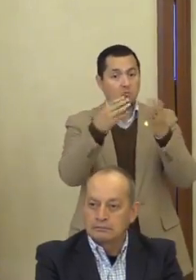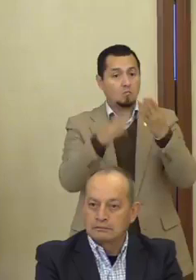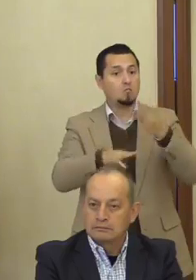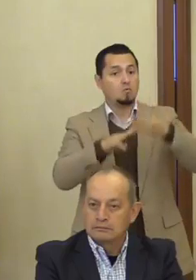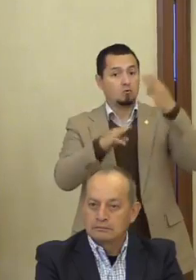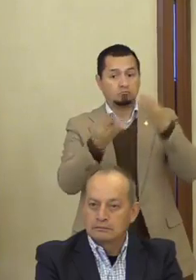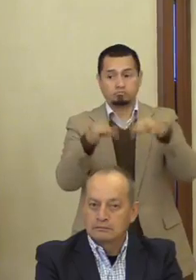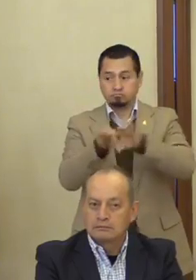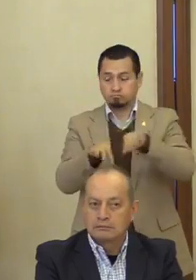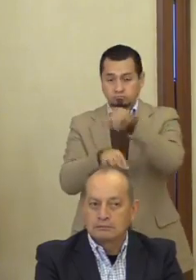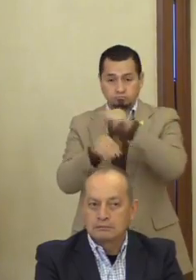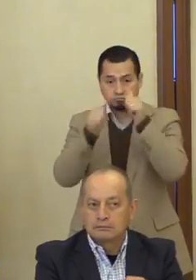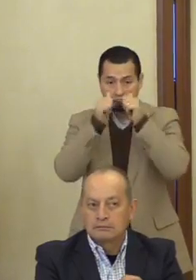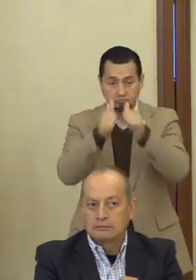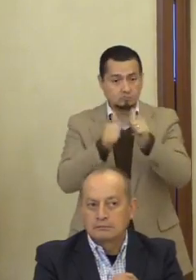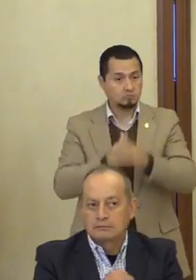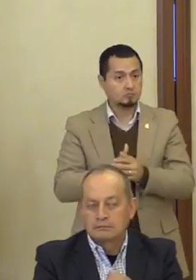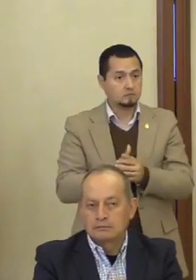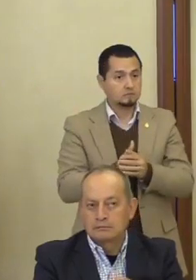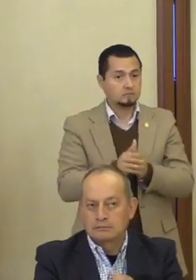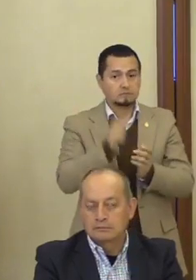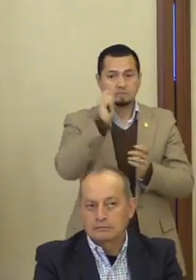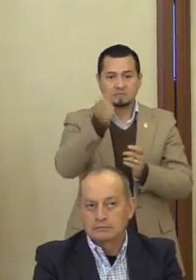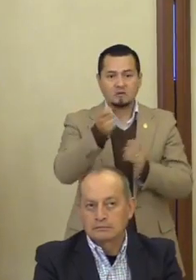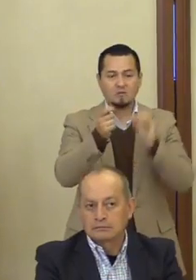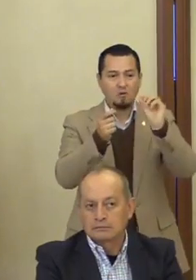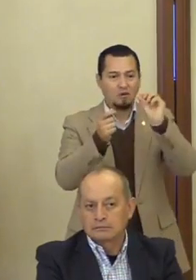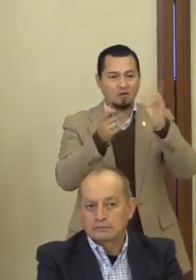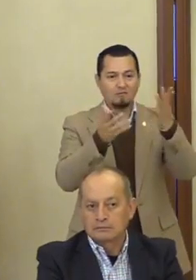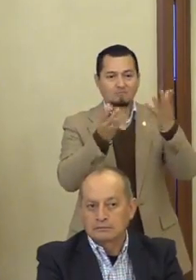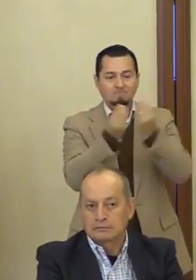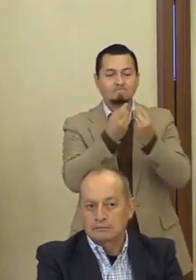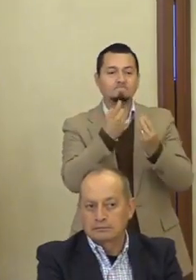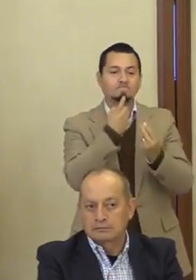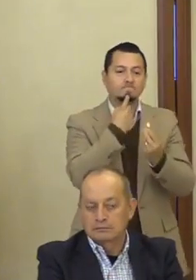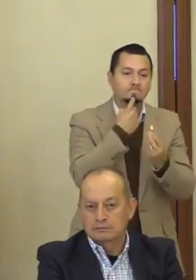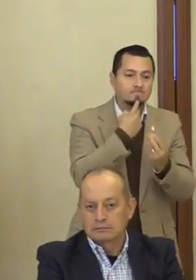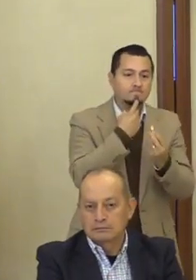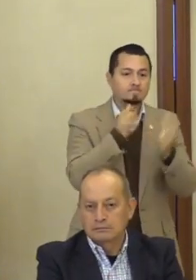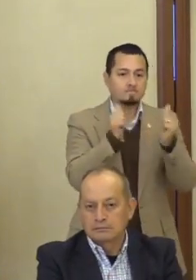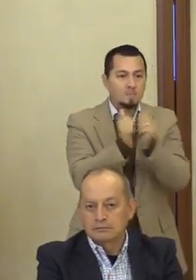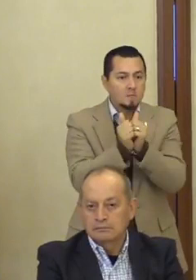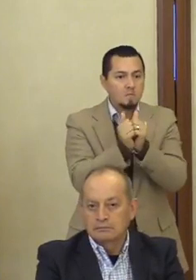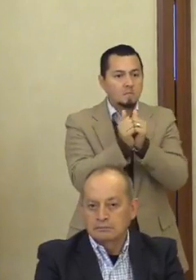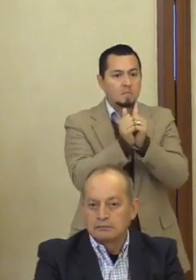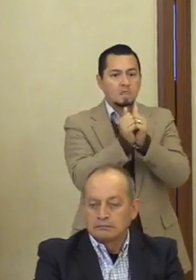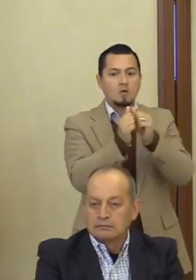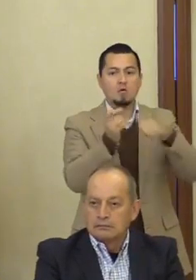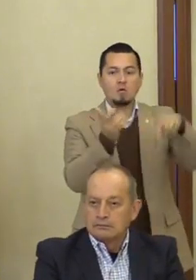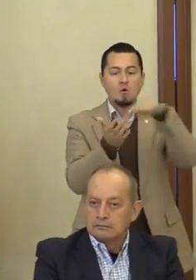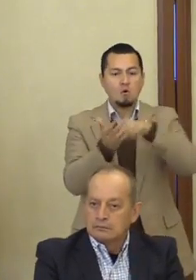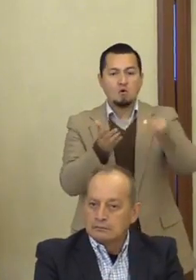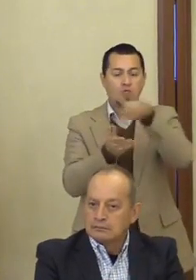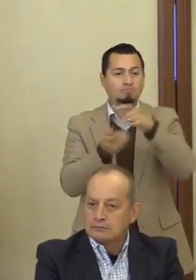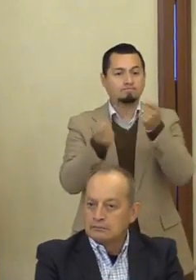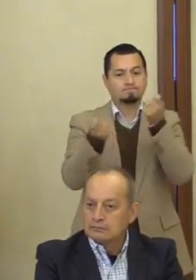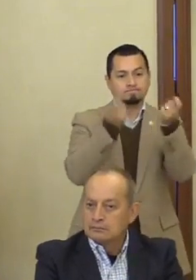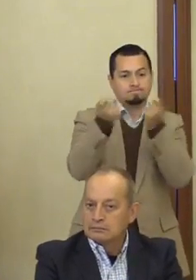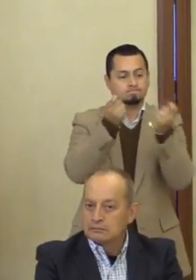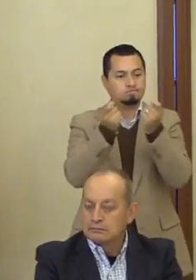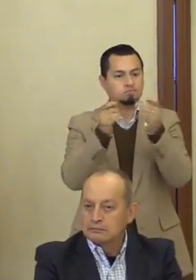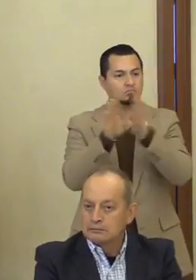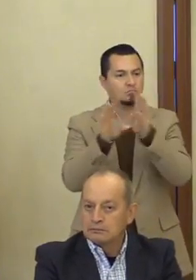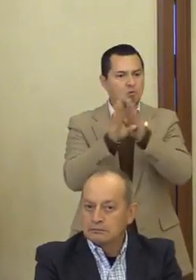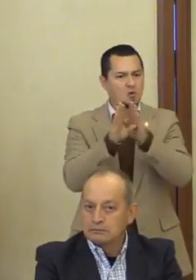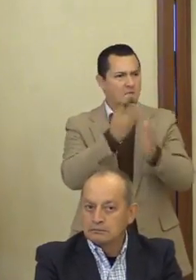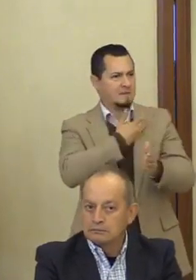visto particularmente el jaloneo del presidente de la República con un diario nacional sobre las cifras, y pues cómo